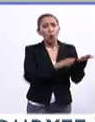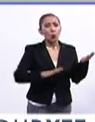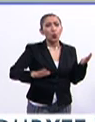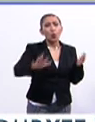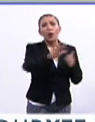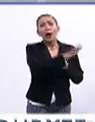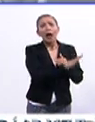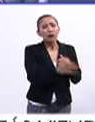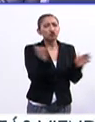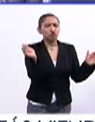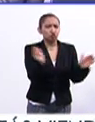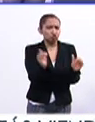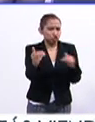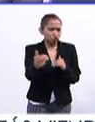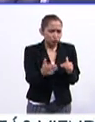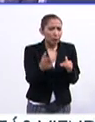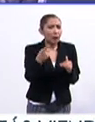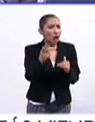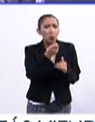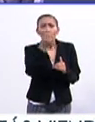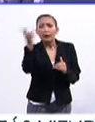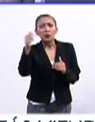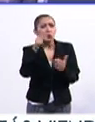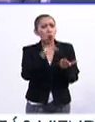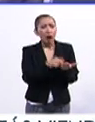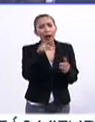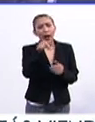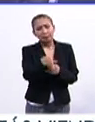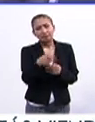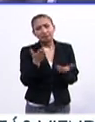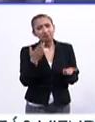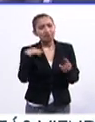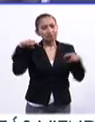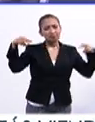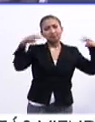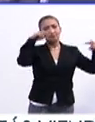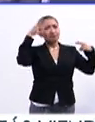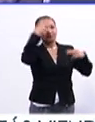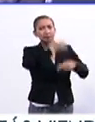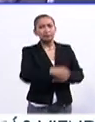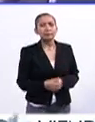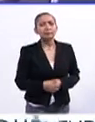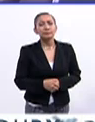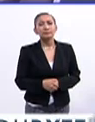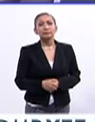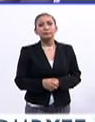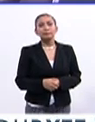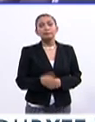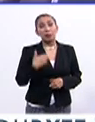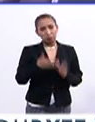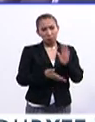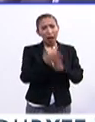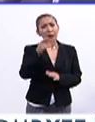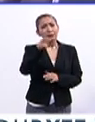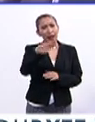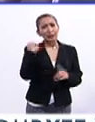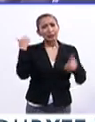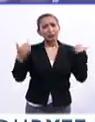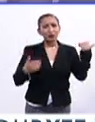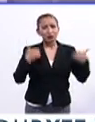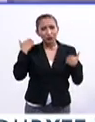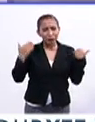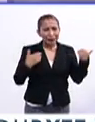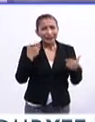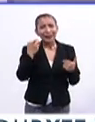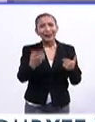relativamente pequeño entonces cualquier lugar es para verlos fenomenal bueno pues vaya disfrute